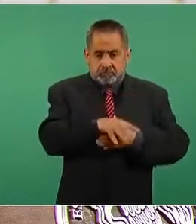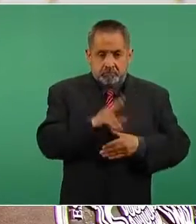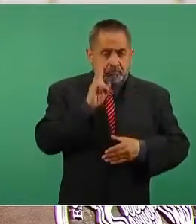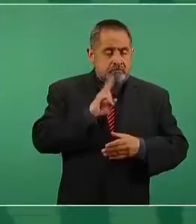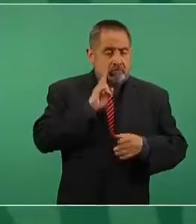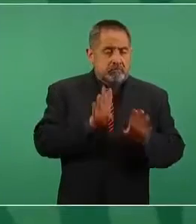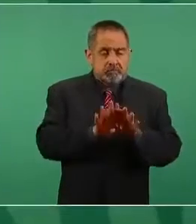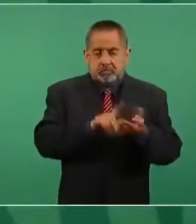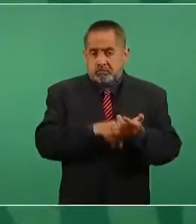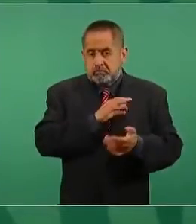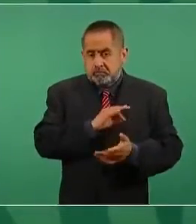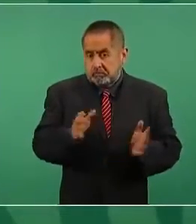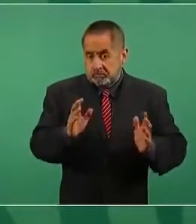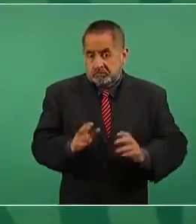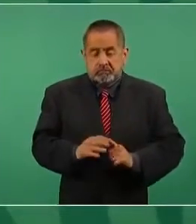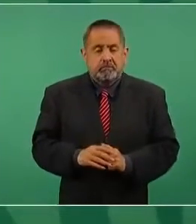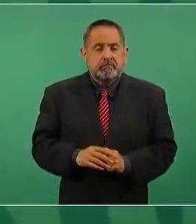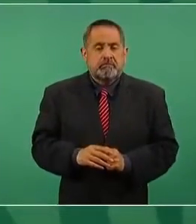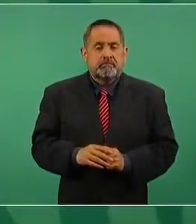pues